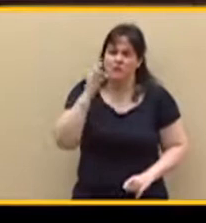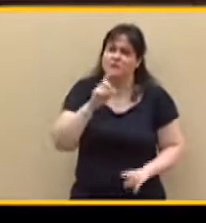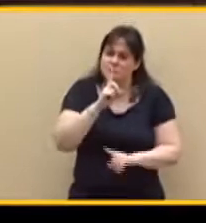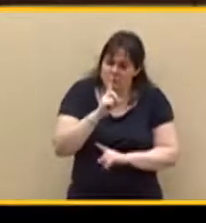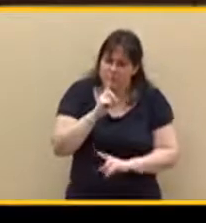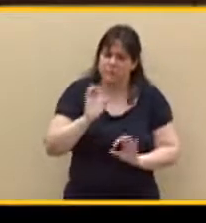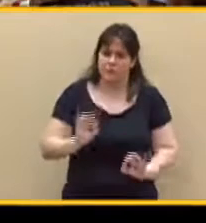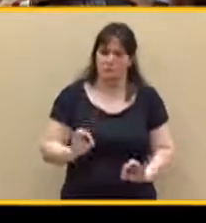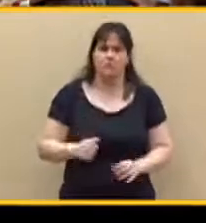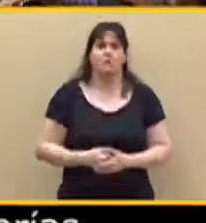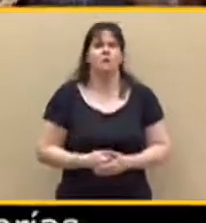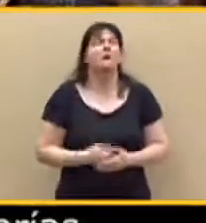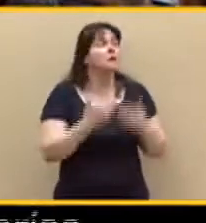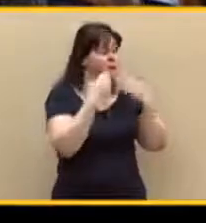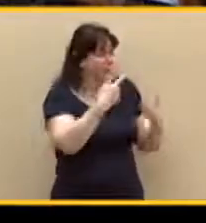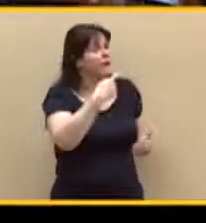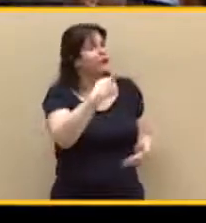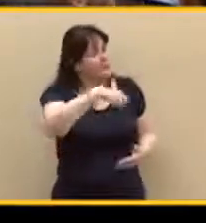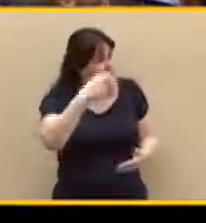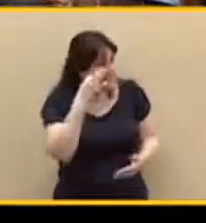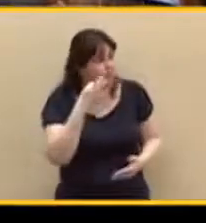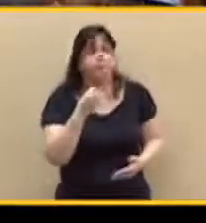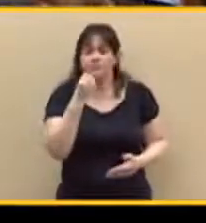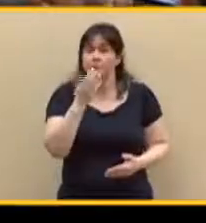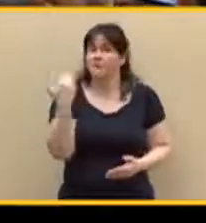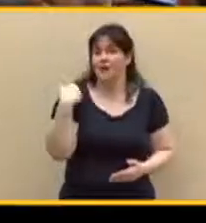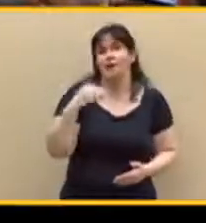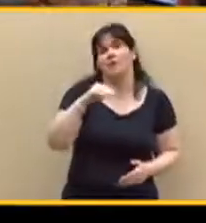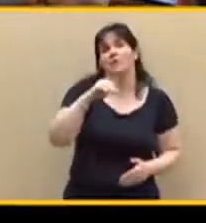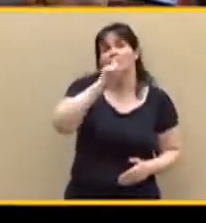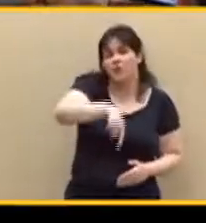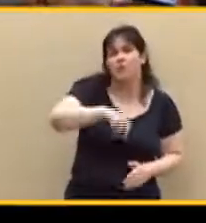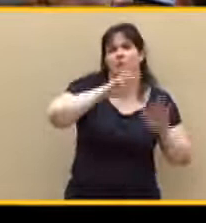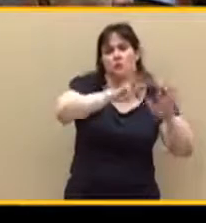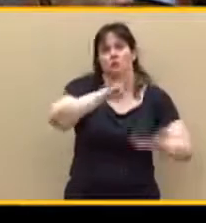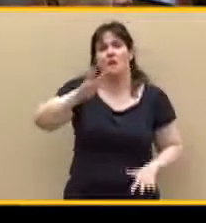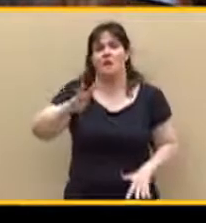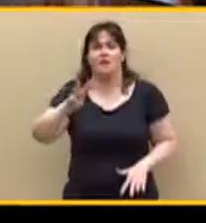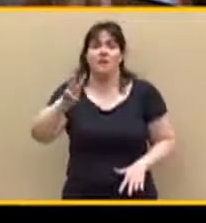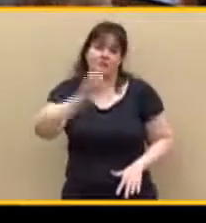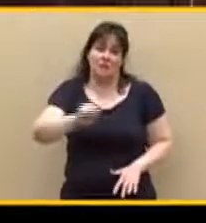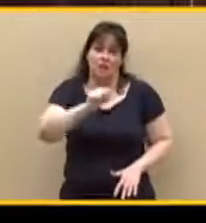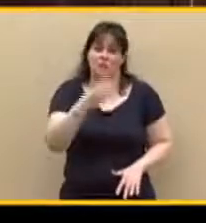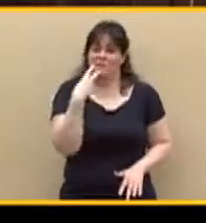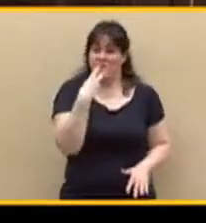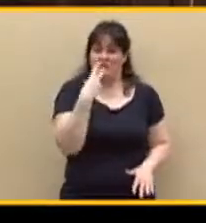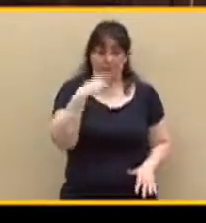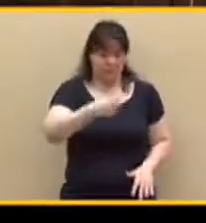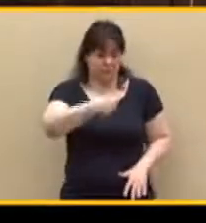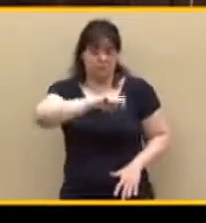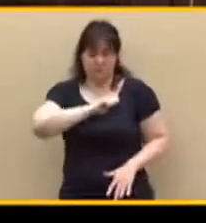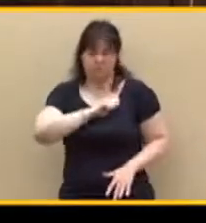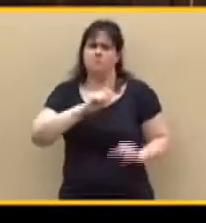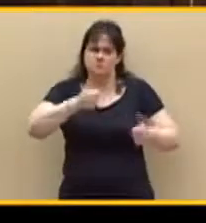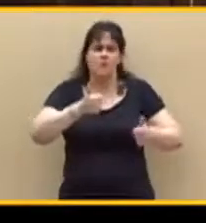Gracias, continúe, presidenta. Hace 183 años, las cigarreras de este país organizaron los primeros movimientos obreros